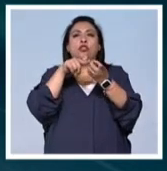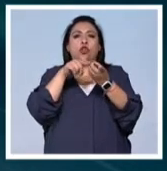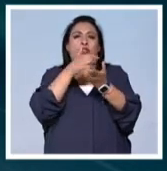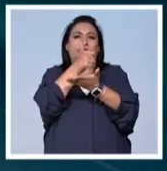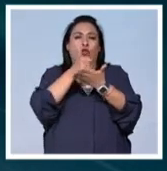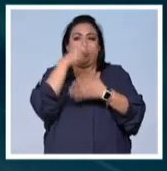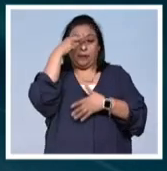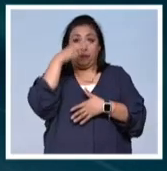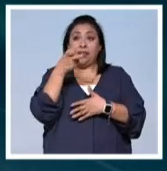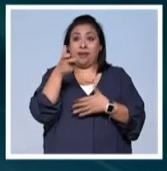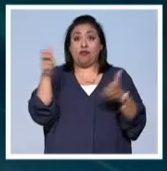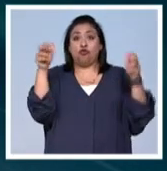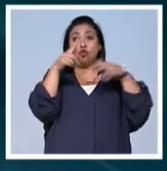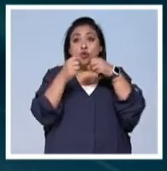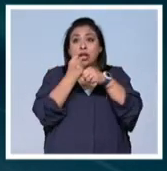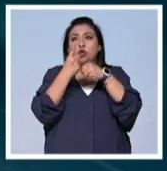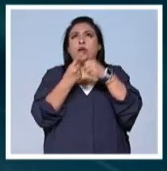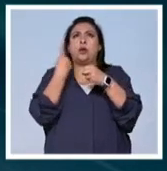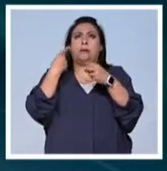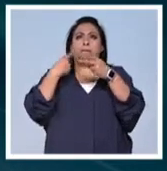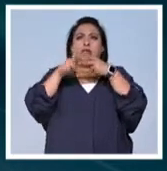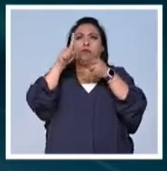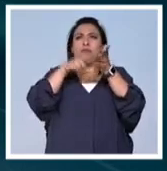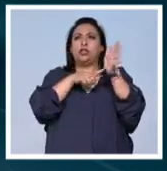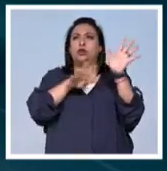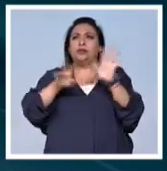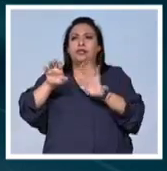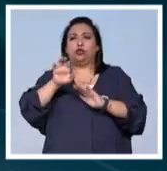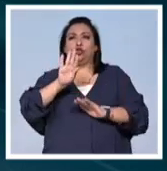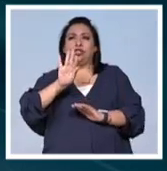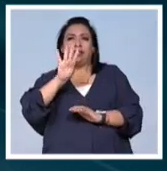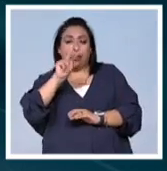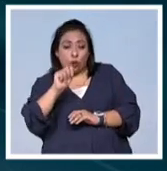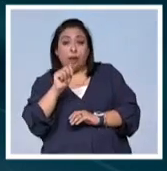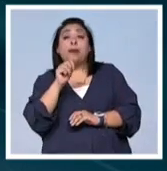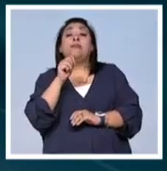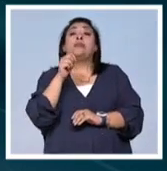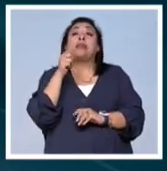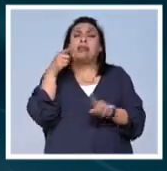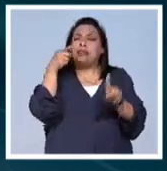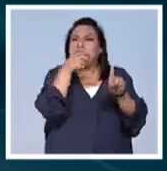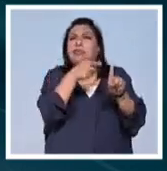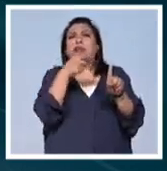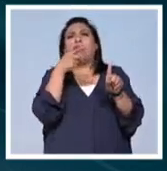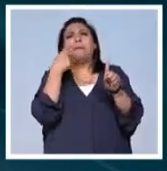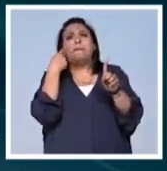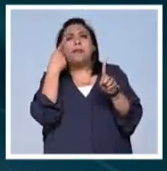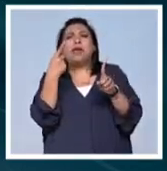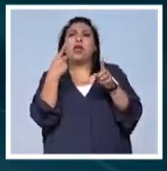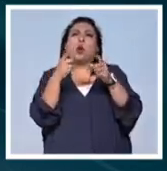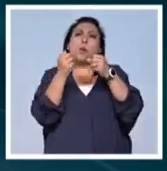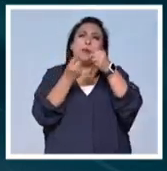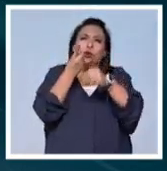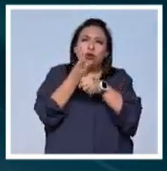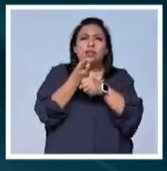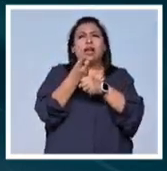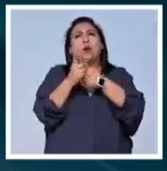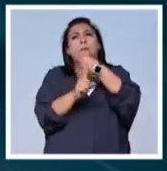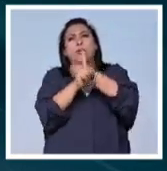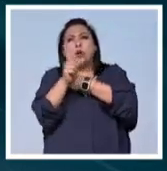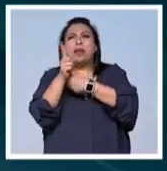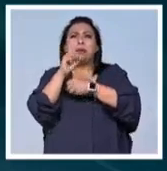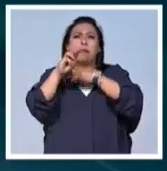este evento anual que se realiza desde 1989 tiene como objetivo central analizar a los desafíos y oportunidades del entorno